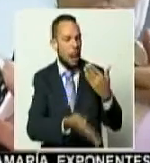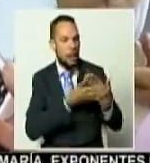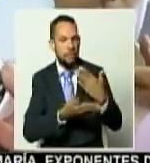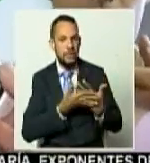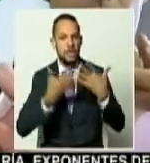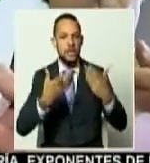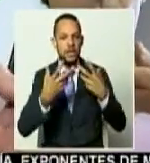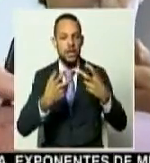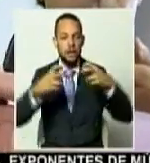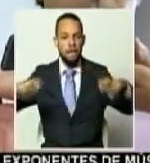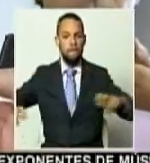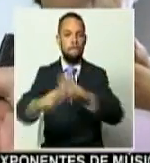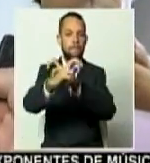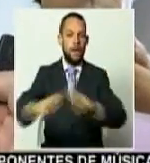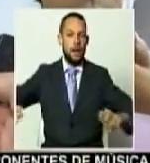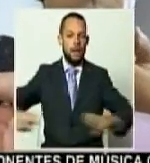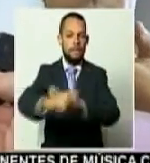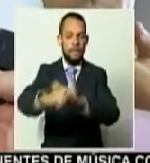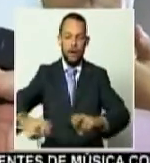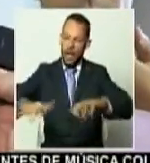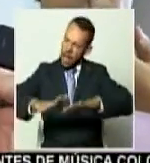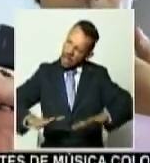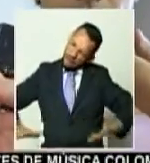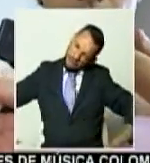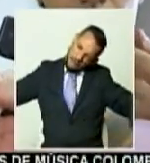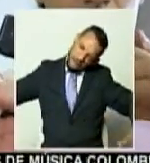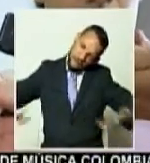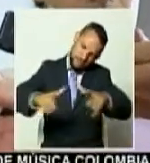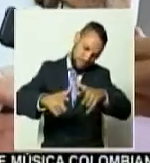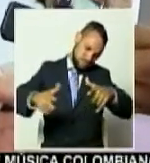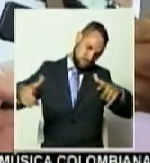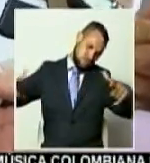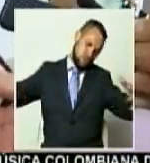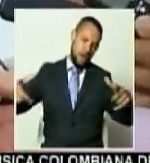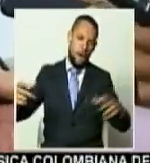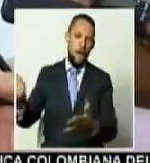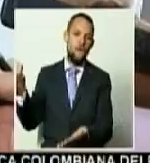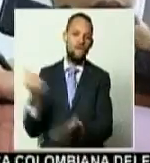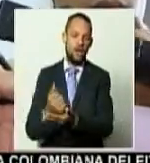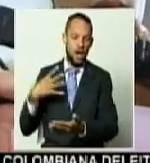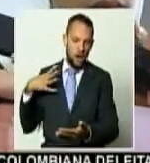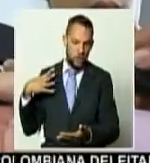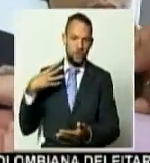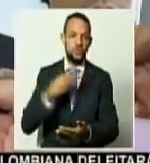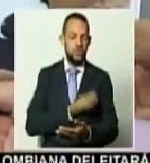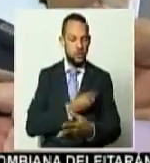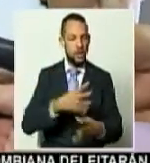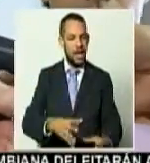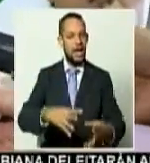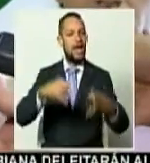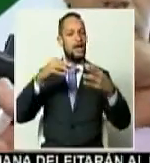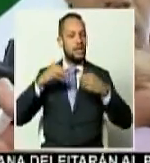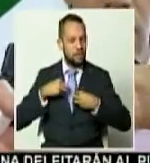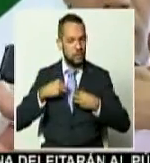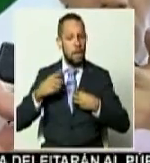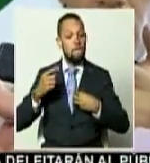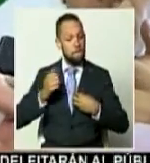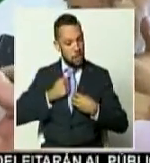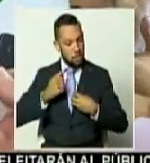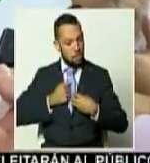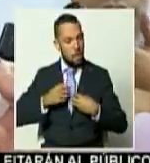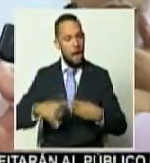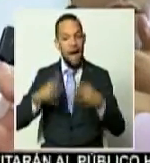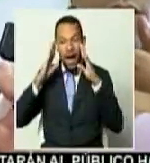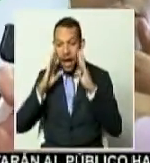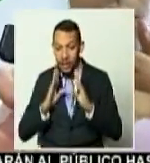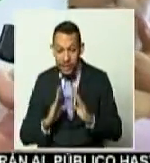parque mucho mayor al que nosotros presentamos. Y es de verdad obligación de todos los dirigentes, y ahí me incluyo yo,